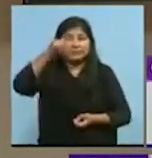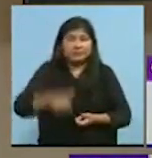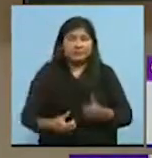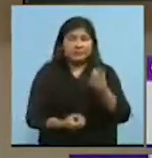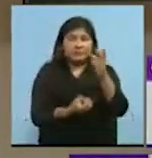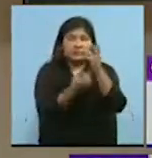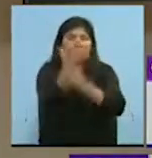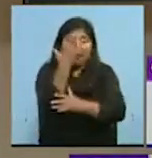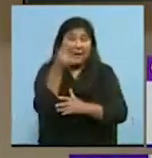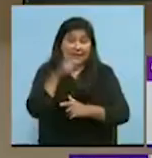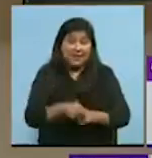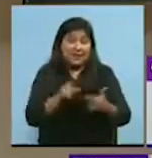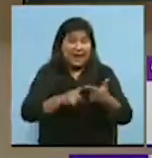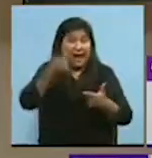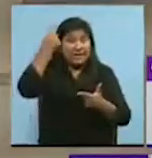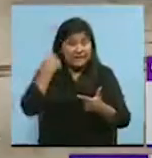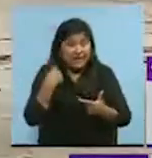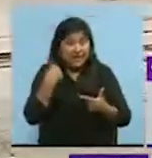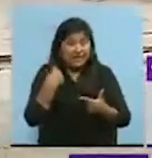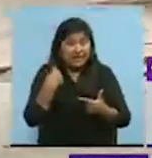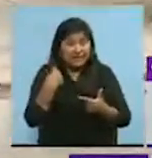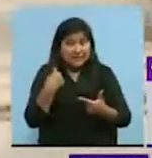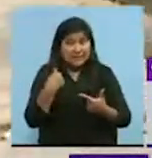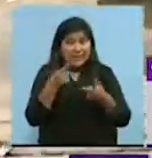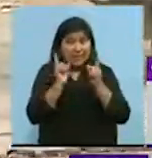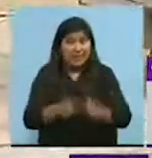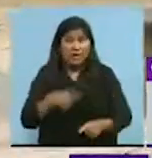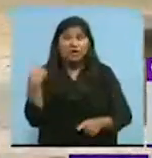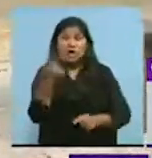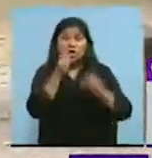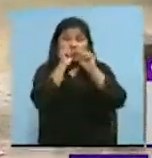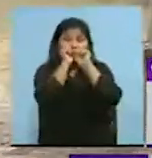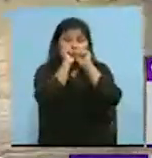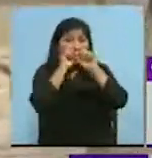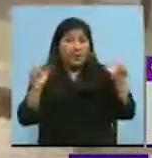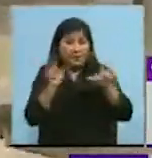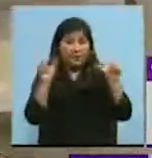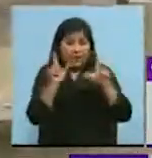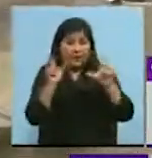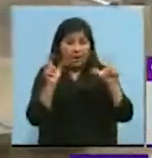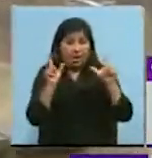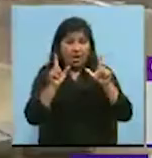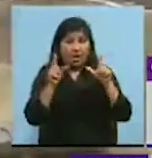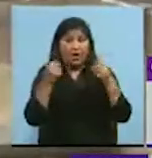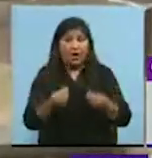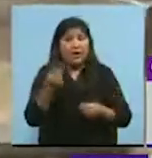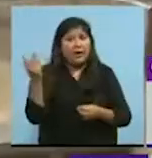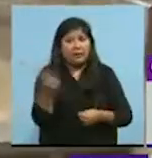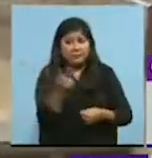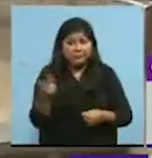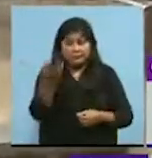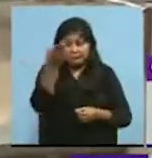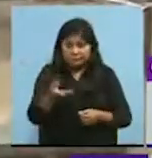y también ayer sorprendió no solamente a vecinos, sino también a automovilistas la presencia de